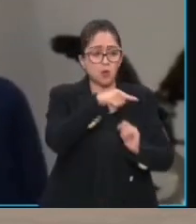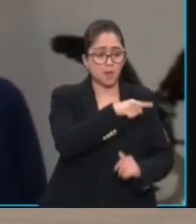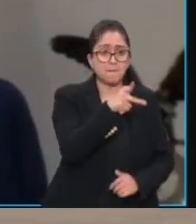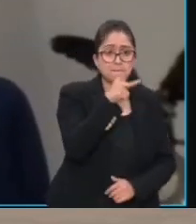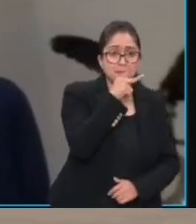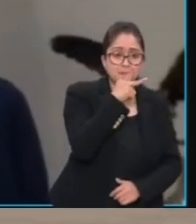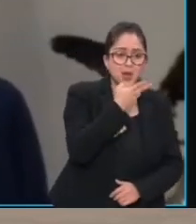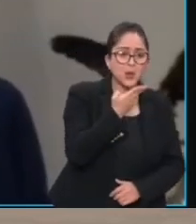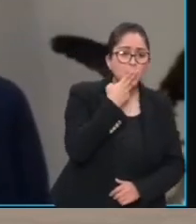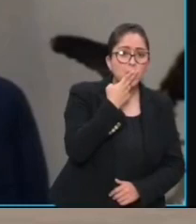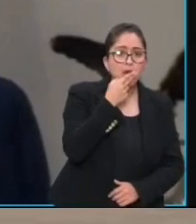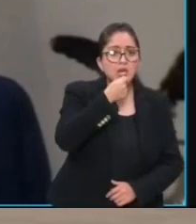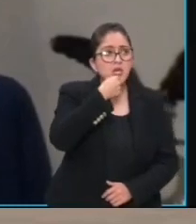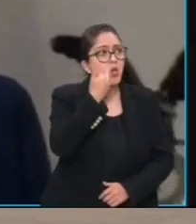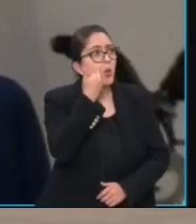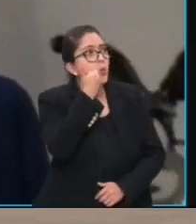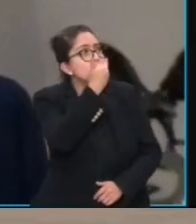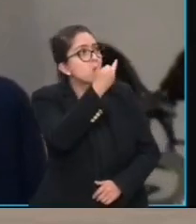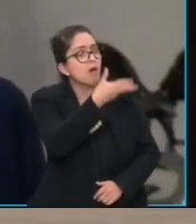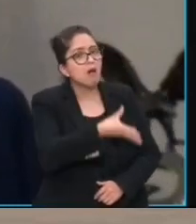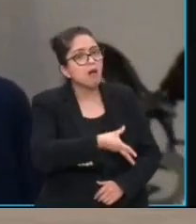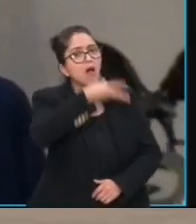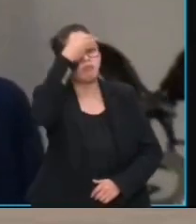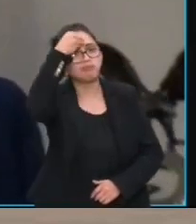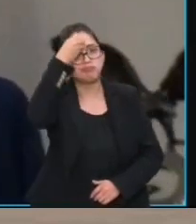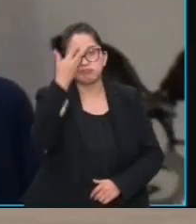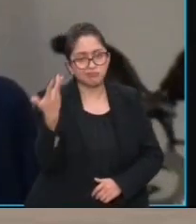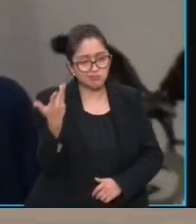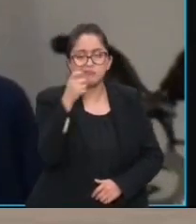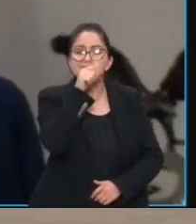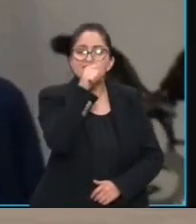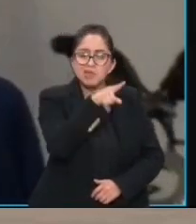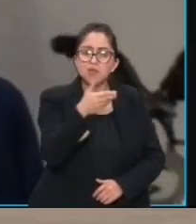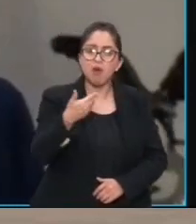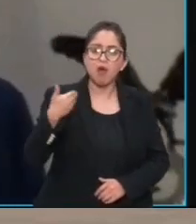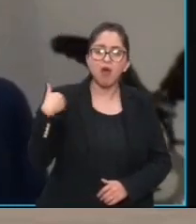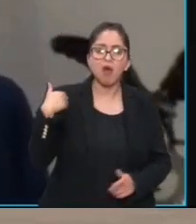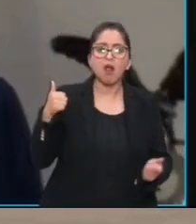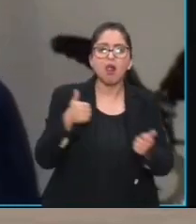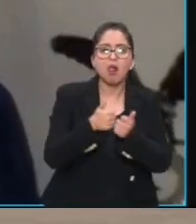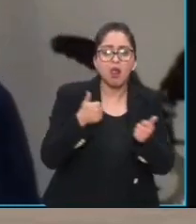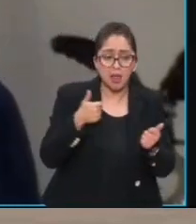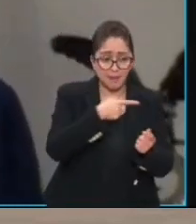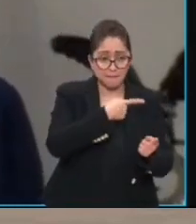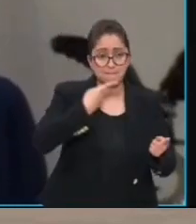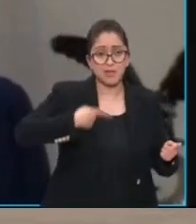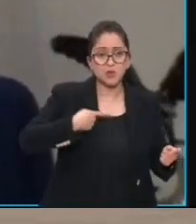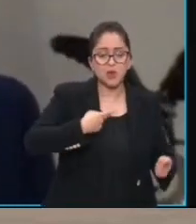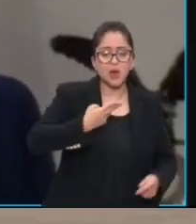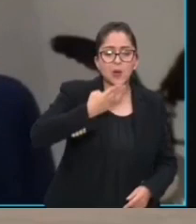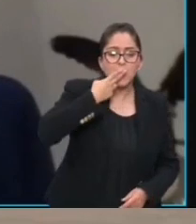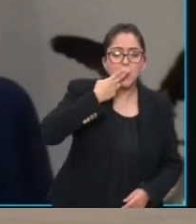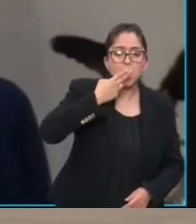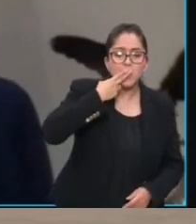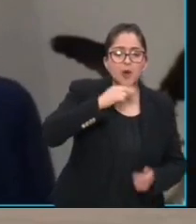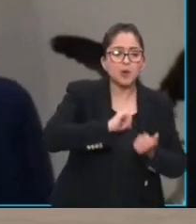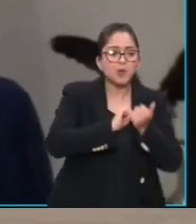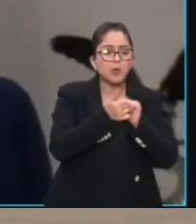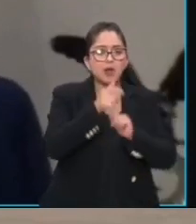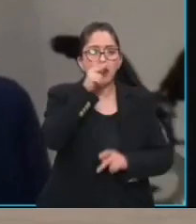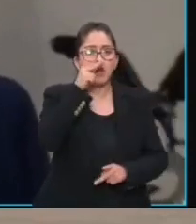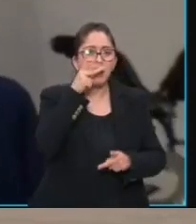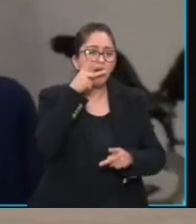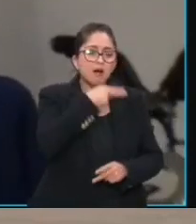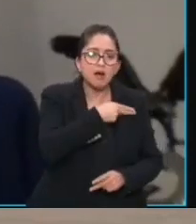el tabaco frente al niño. Un tema de rezago en el país también es cómo ayudar a quien está fumando y que deja de salir, y las alternativas al